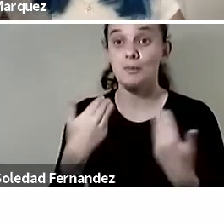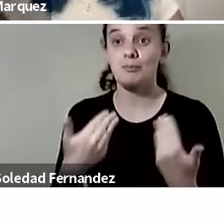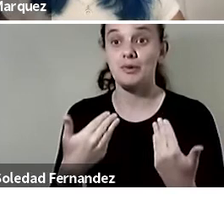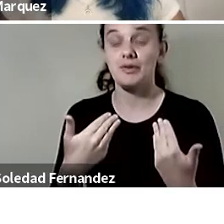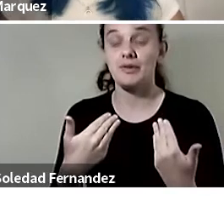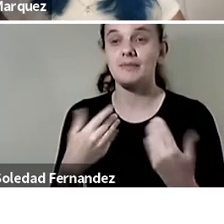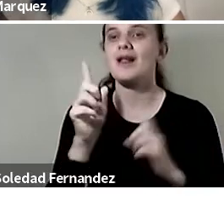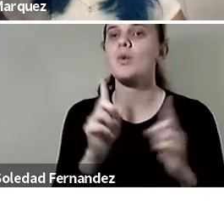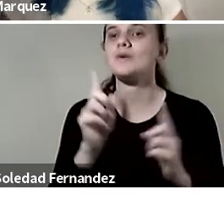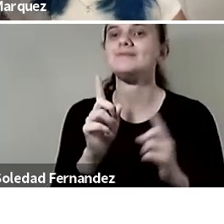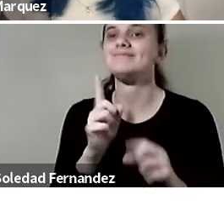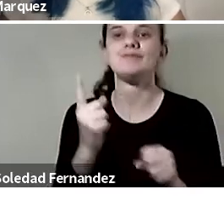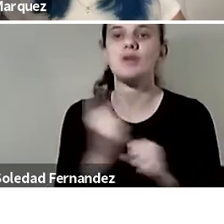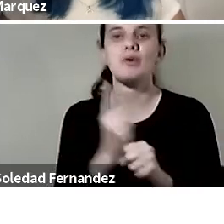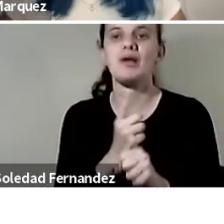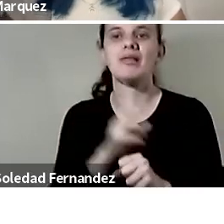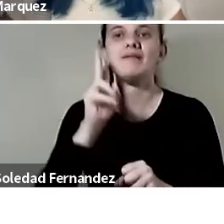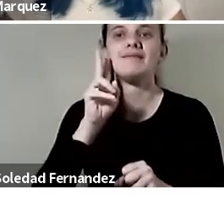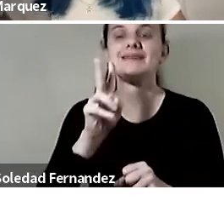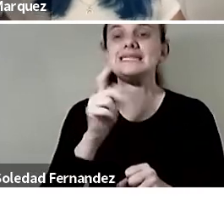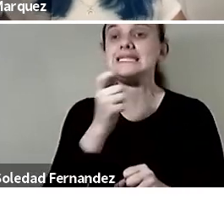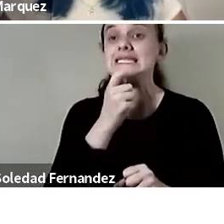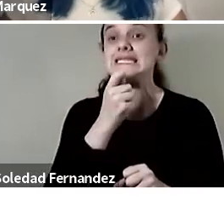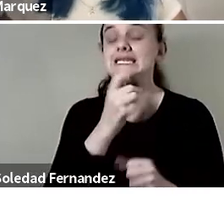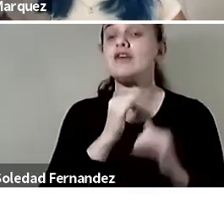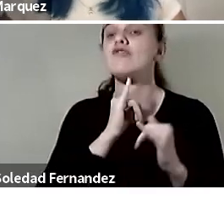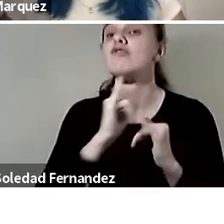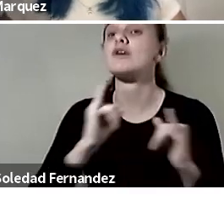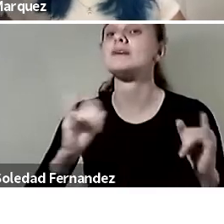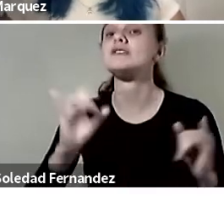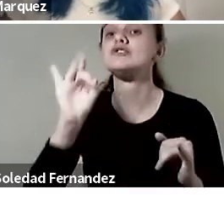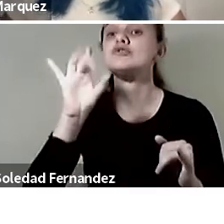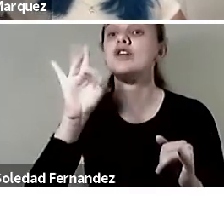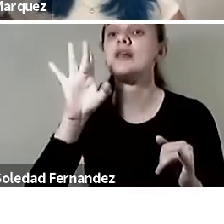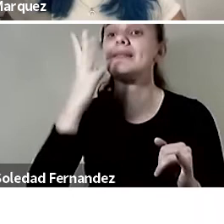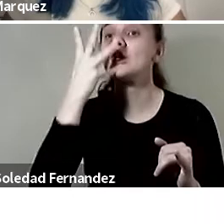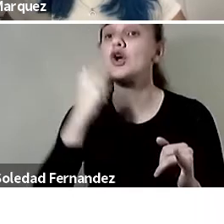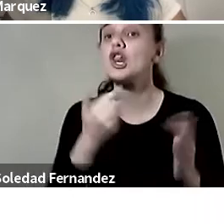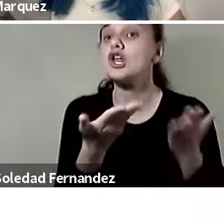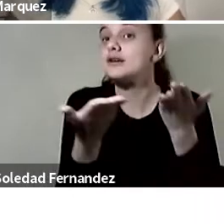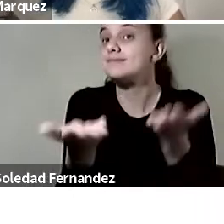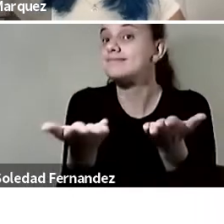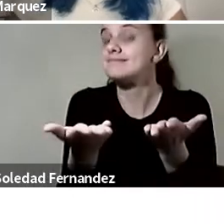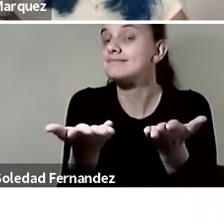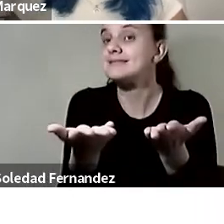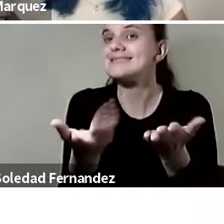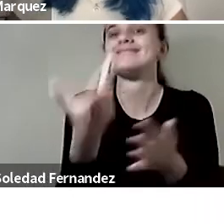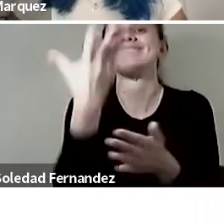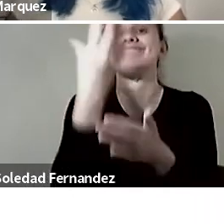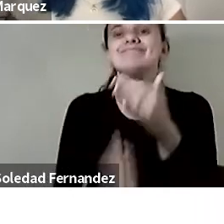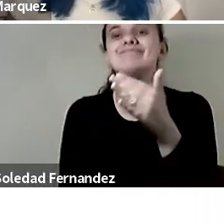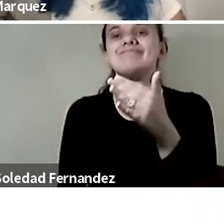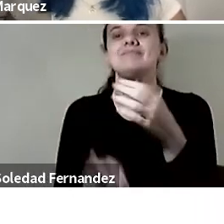como las personas que no tienen daltonismo, lo que va a suceder es que van a perder información si nosotros llegamos a